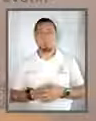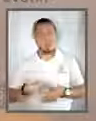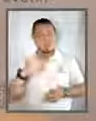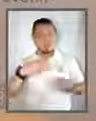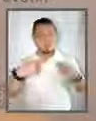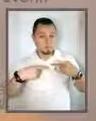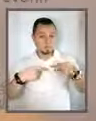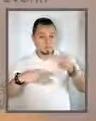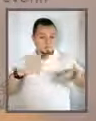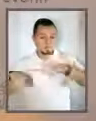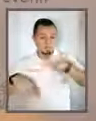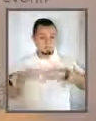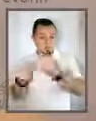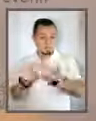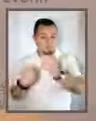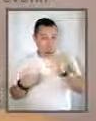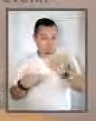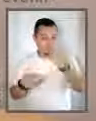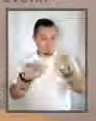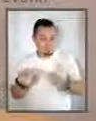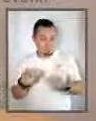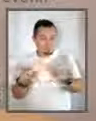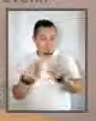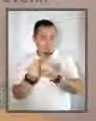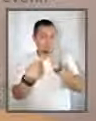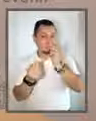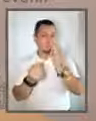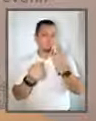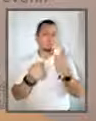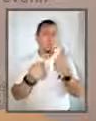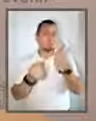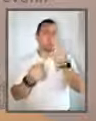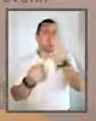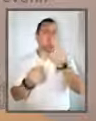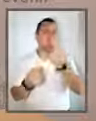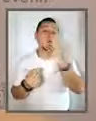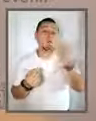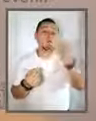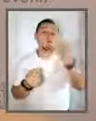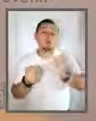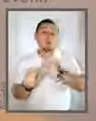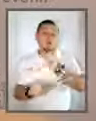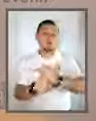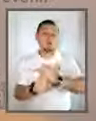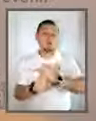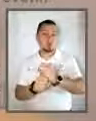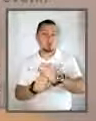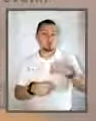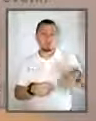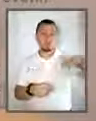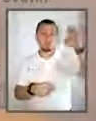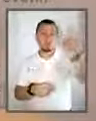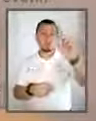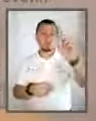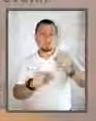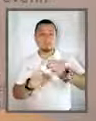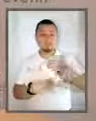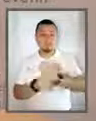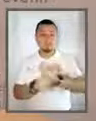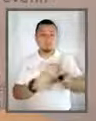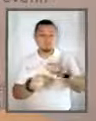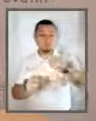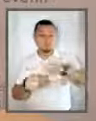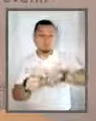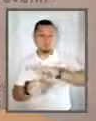que notificamos hoy, corresponde una de ellas a un masculino de 30 años de edad, cuyo fallecimiento se registró en el